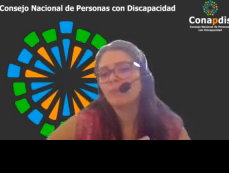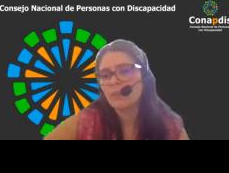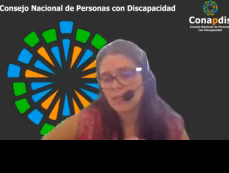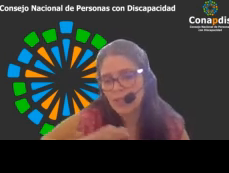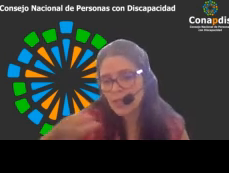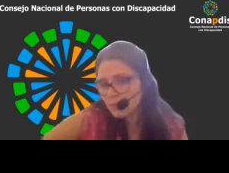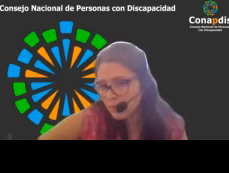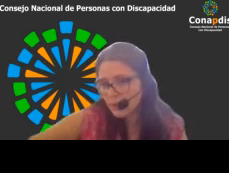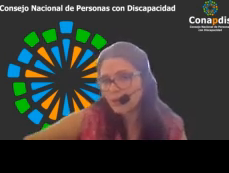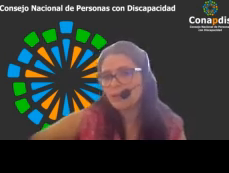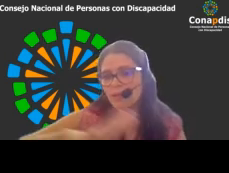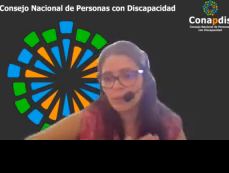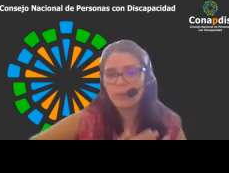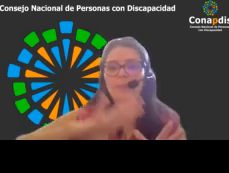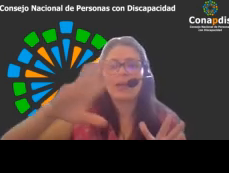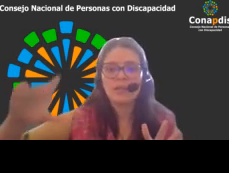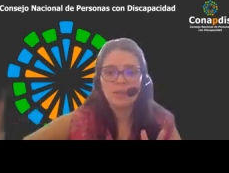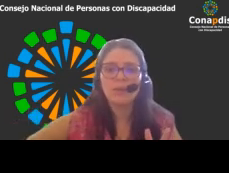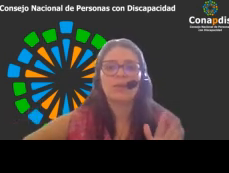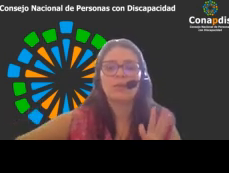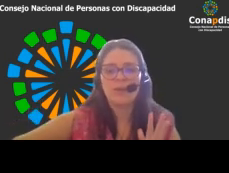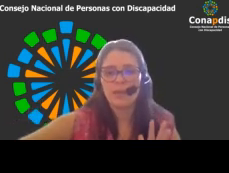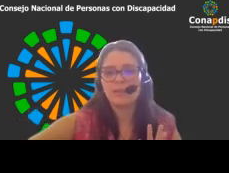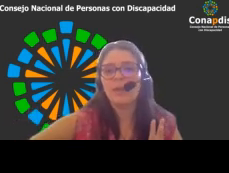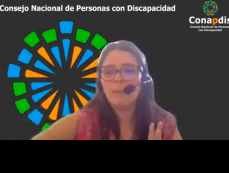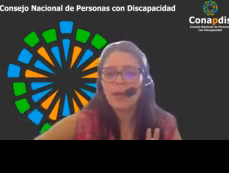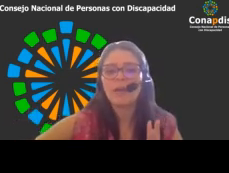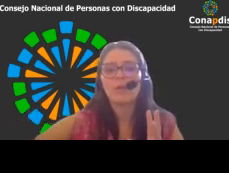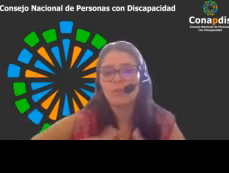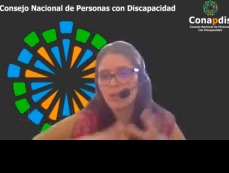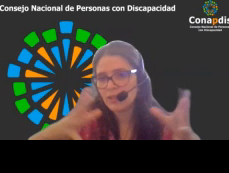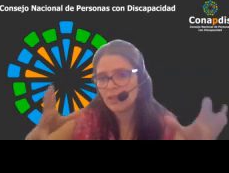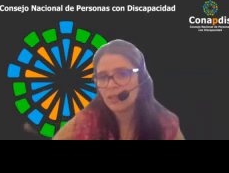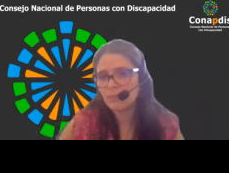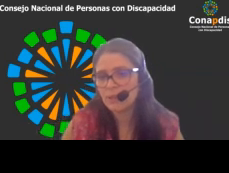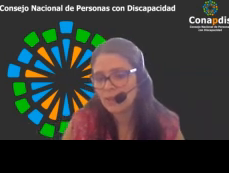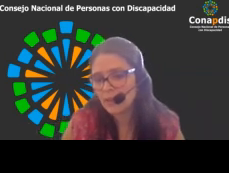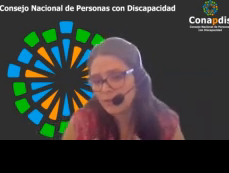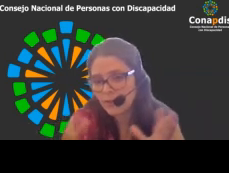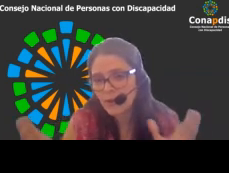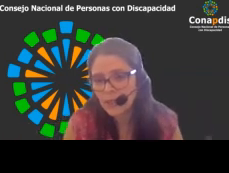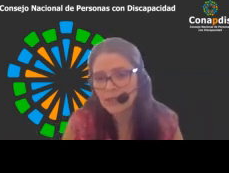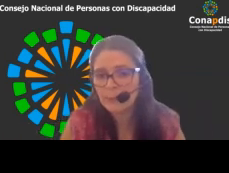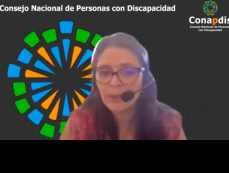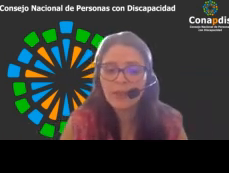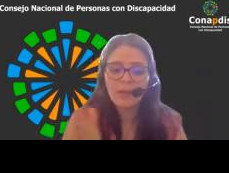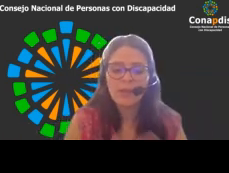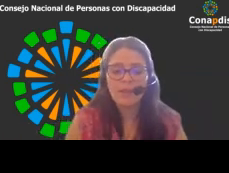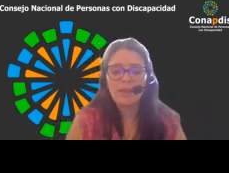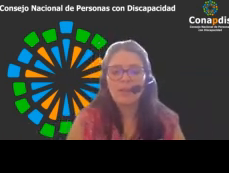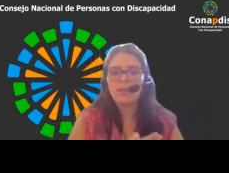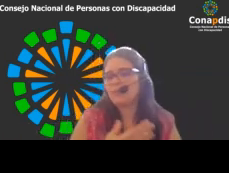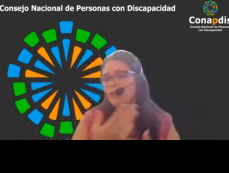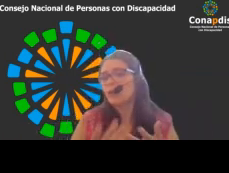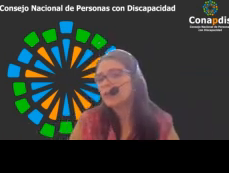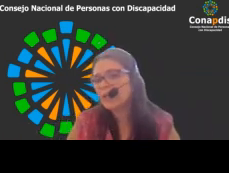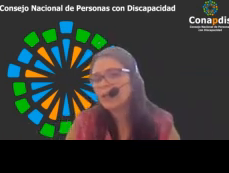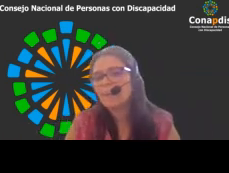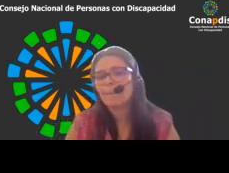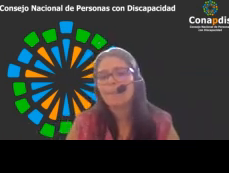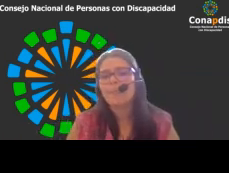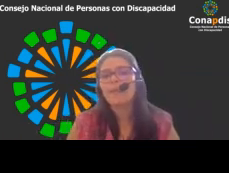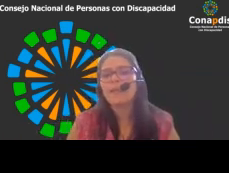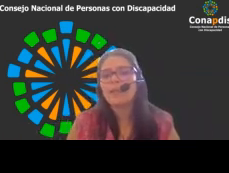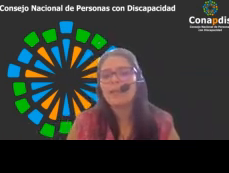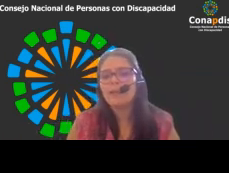unas pasarelas verdad así como de plástico que lo llevan hasta el mar con una silla especial anfibia que llaman que